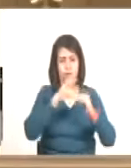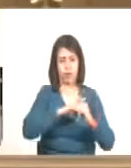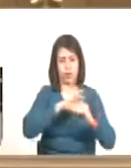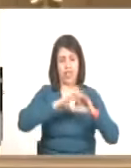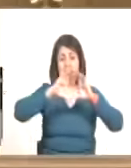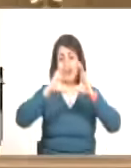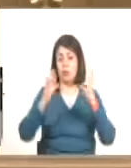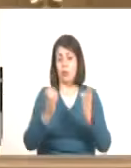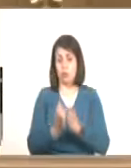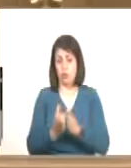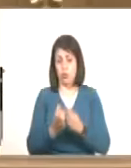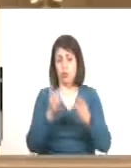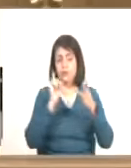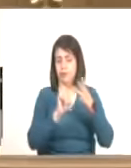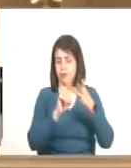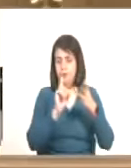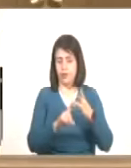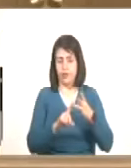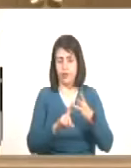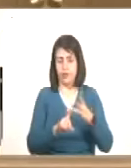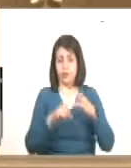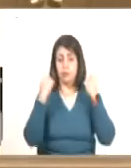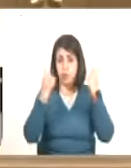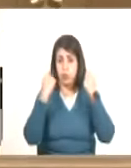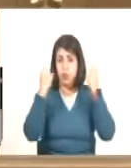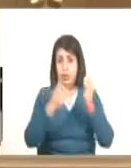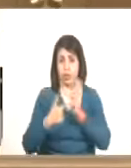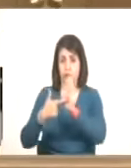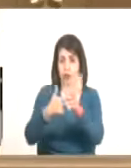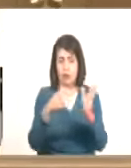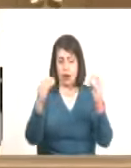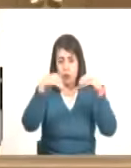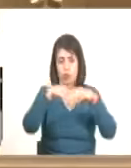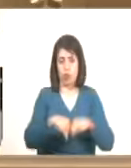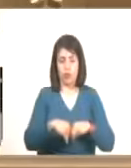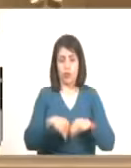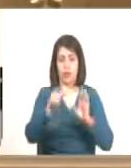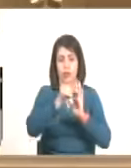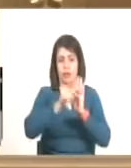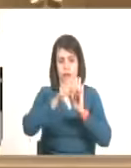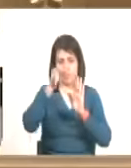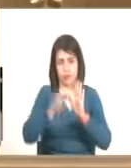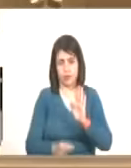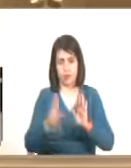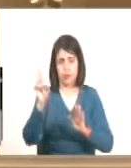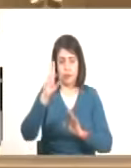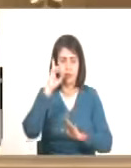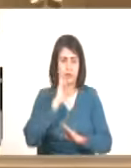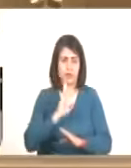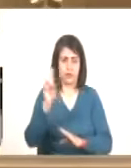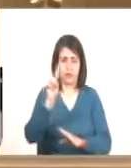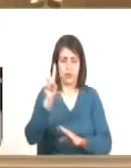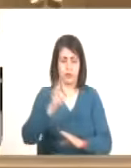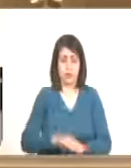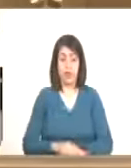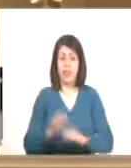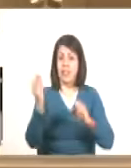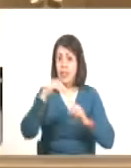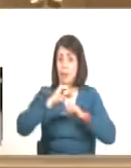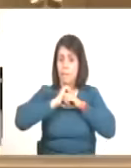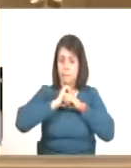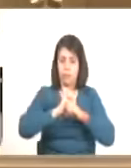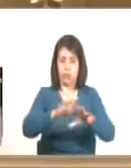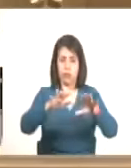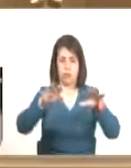nivel mundial. Tercero, publicar el presente acuerdo en la Gaceta Oficial de la República Bolivariana de Venezuela y